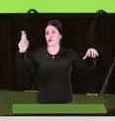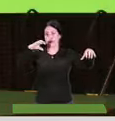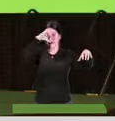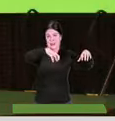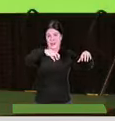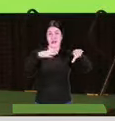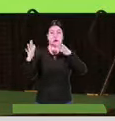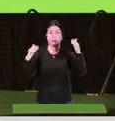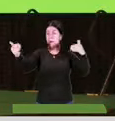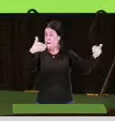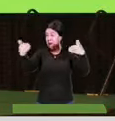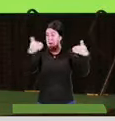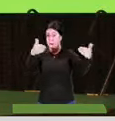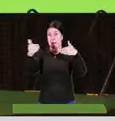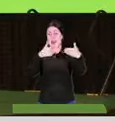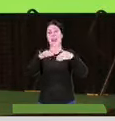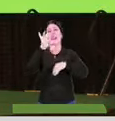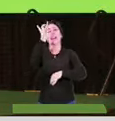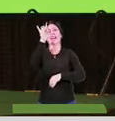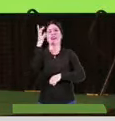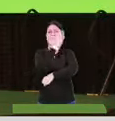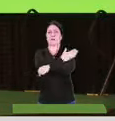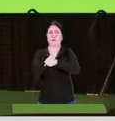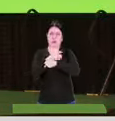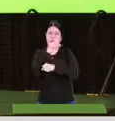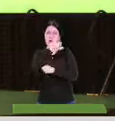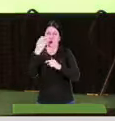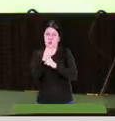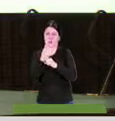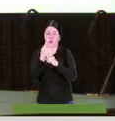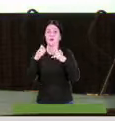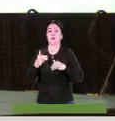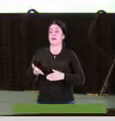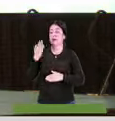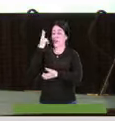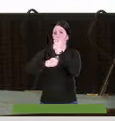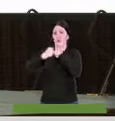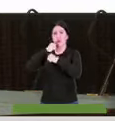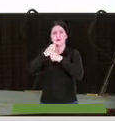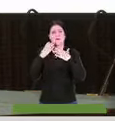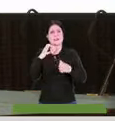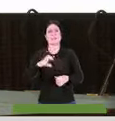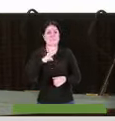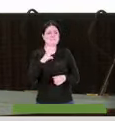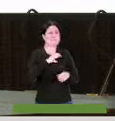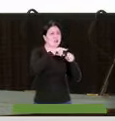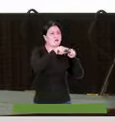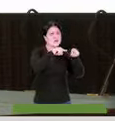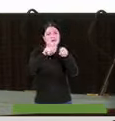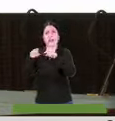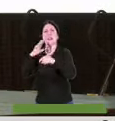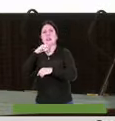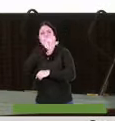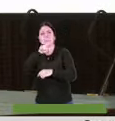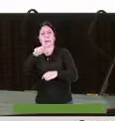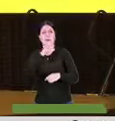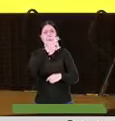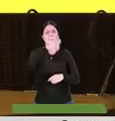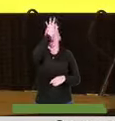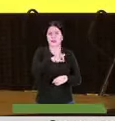de usuarios. También hicimos un ejercicio el año pasado de caracterizar a nuestros usuarios, qué porcentaje eran